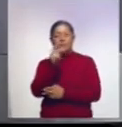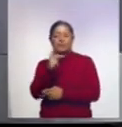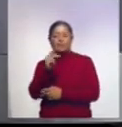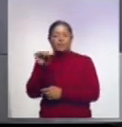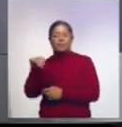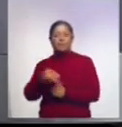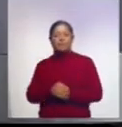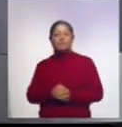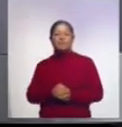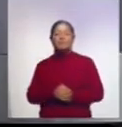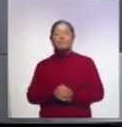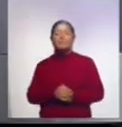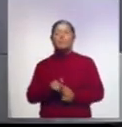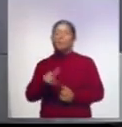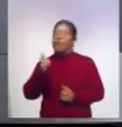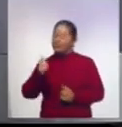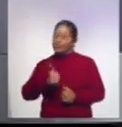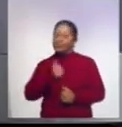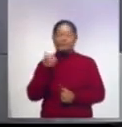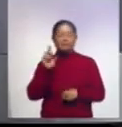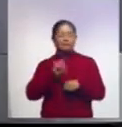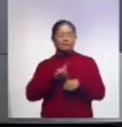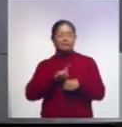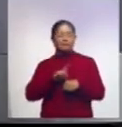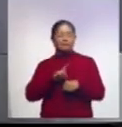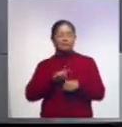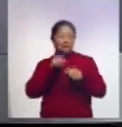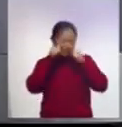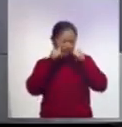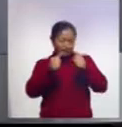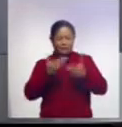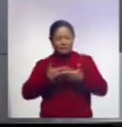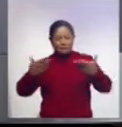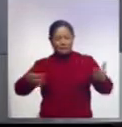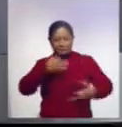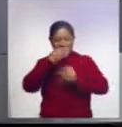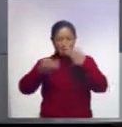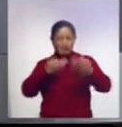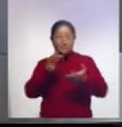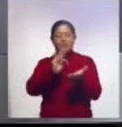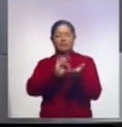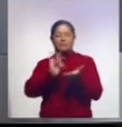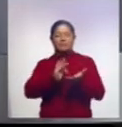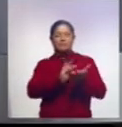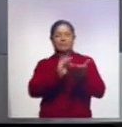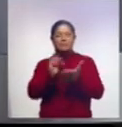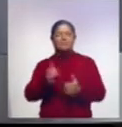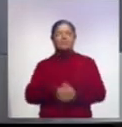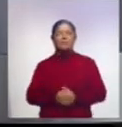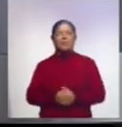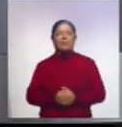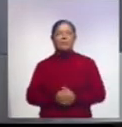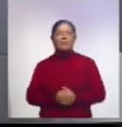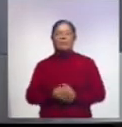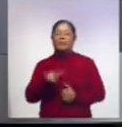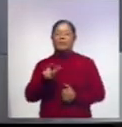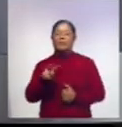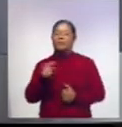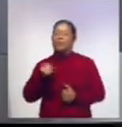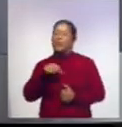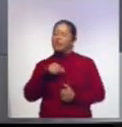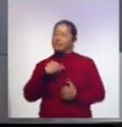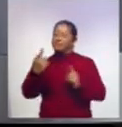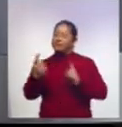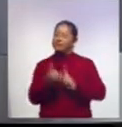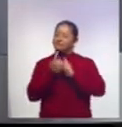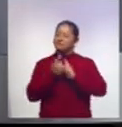y que no se pierde ninguna de las emisiones de Ahora Noticias. Muchísimas gracias, gracias por estar con nosotros.